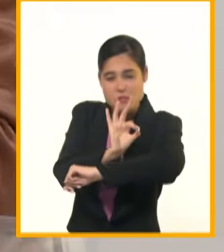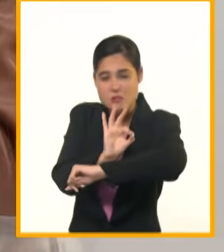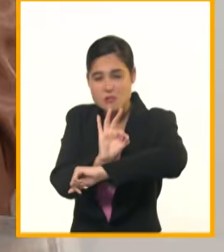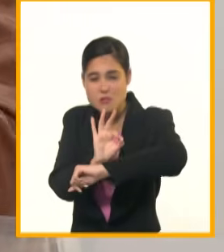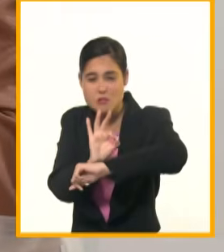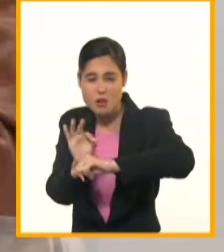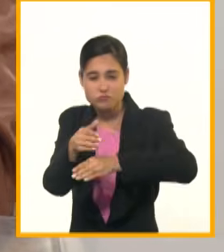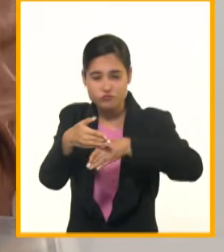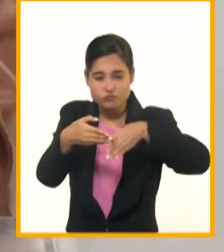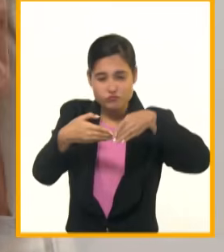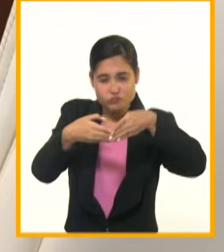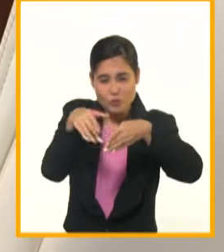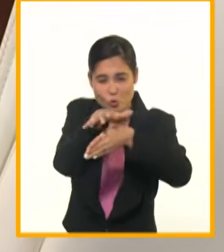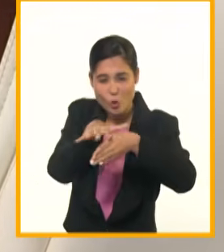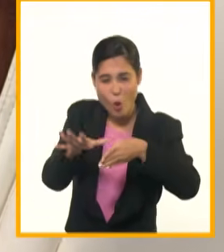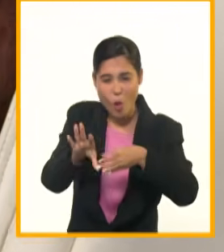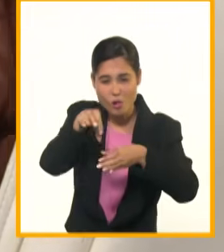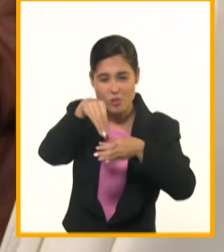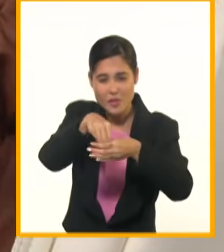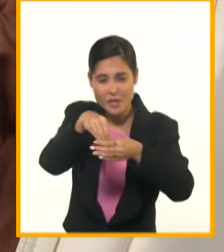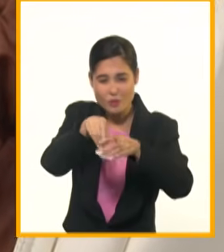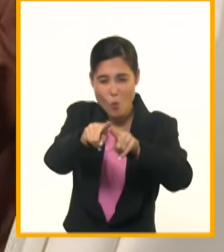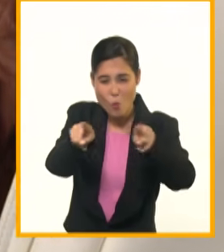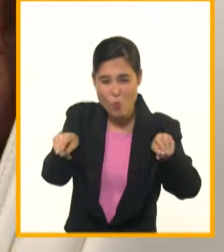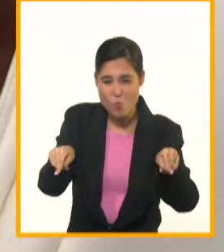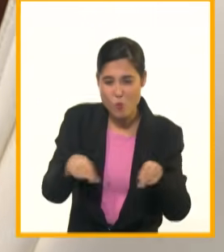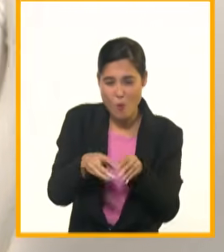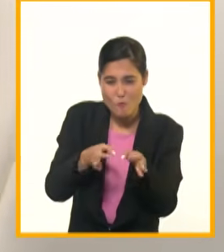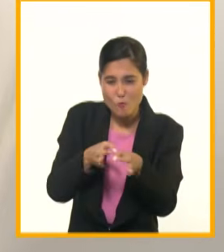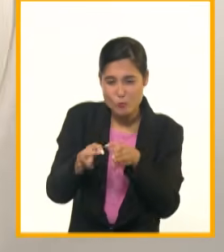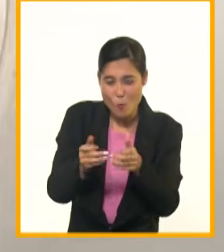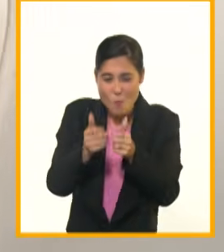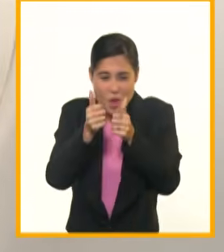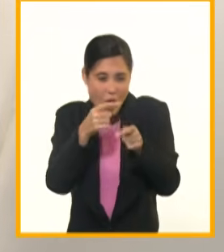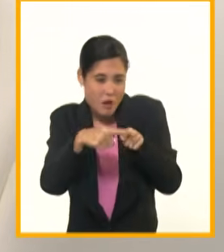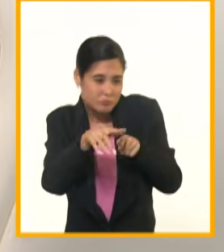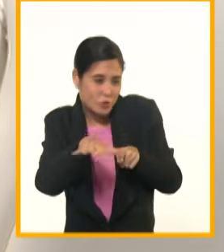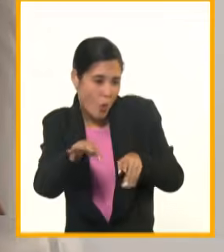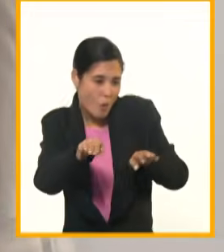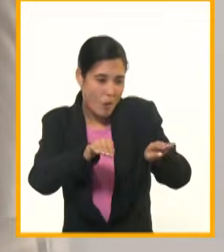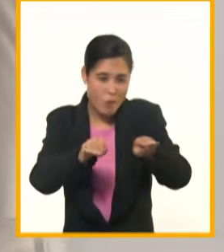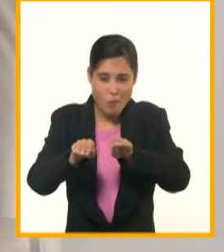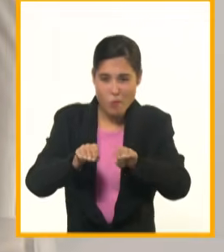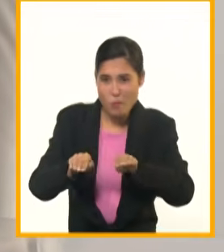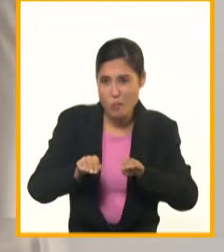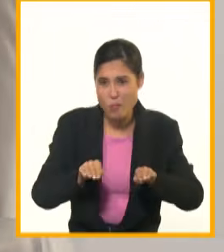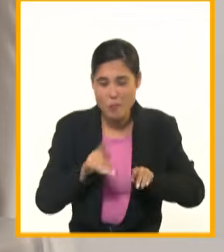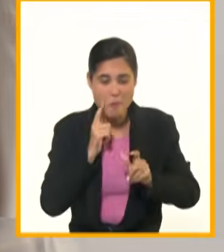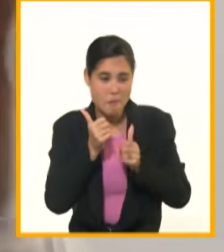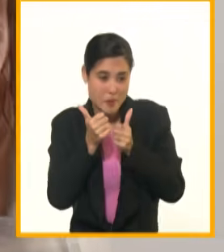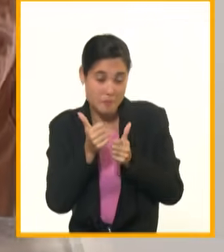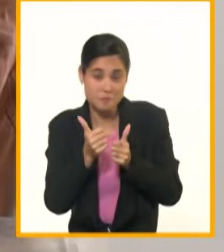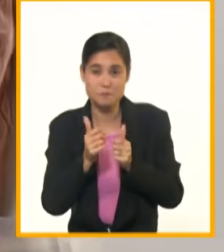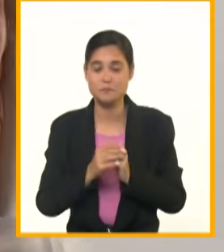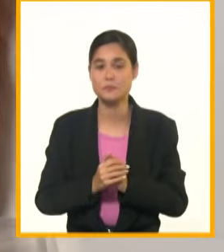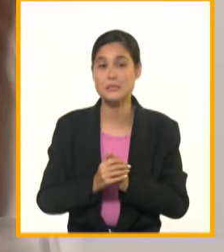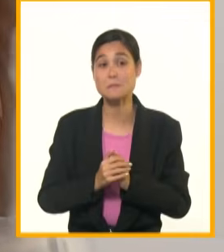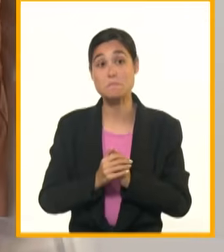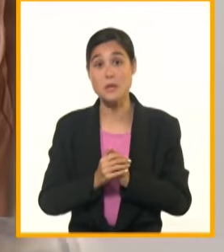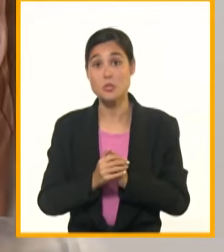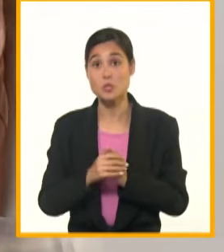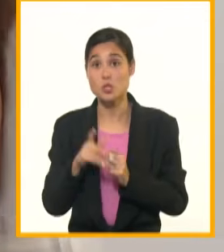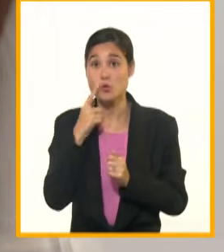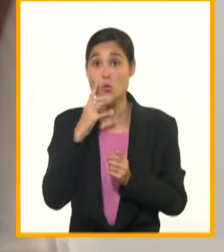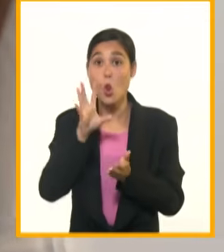funciona bien y que el año pasado... Tiene una tradición. La zafra no fue el central el que dio problemas. ¿Qué ha pasado en la provincia? La caña. Y entonces